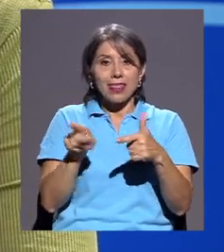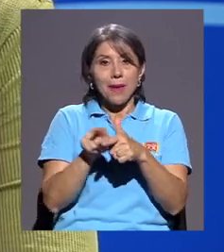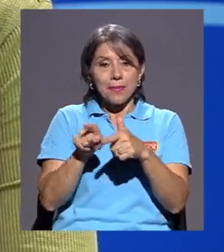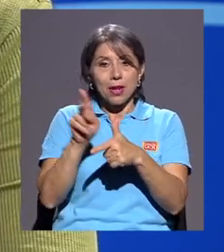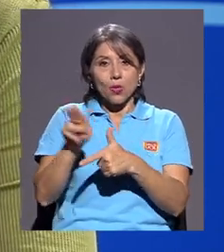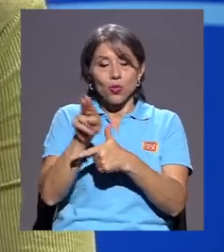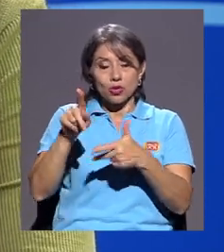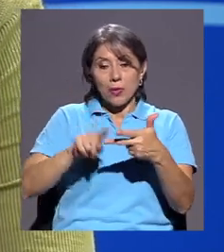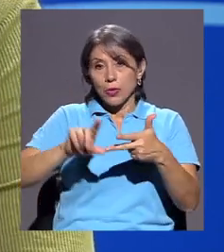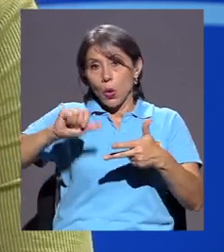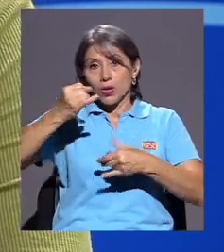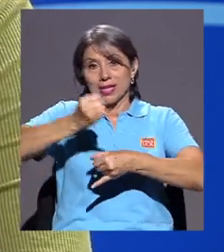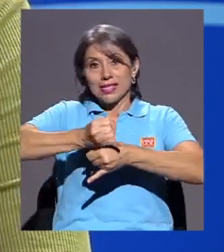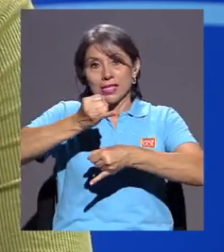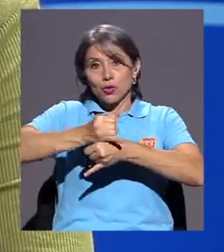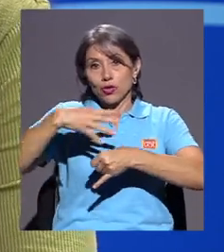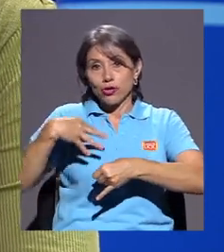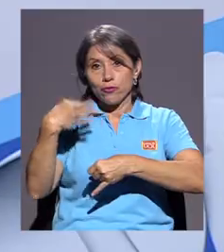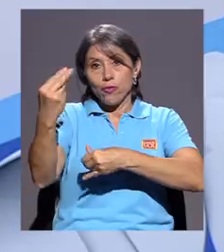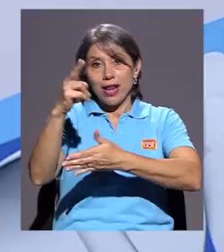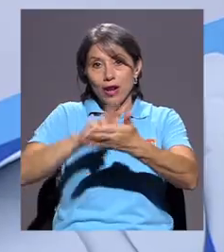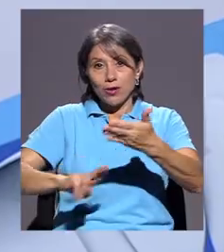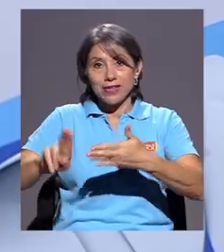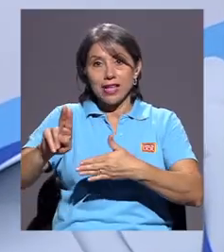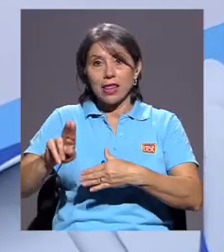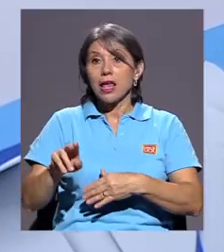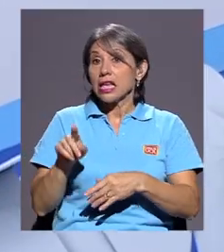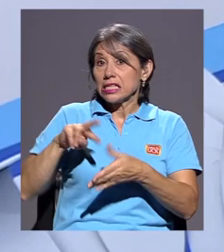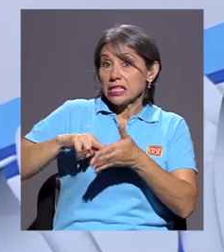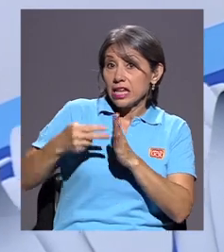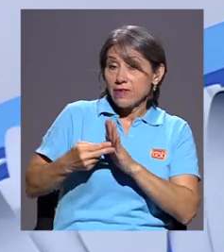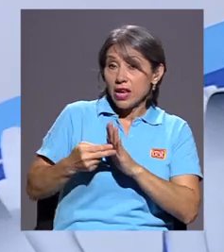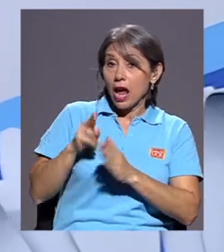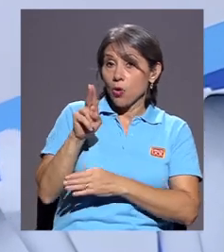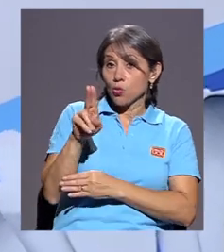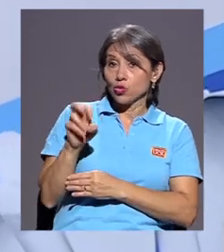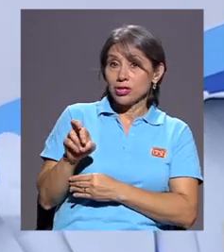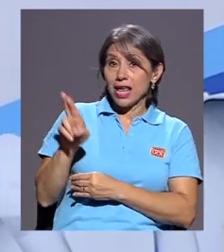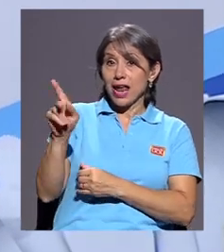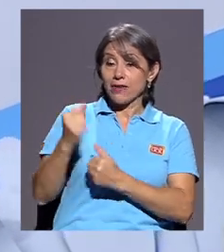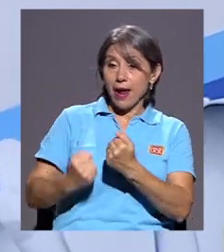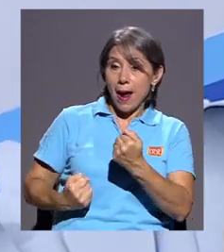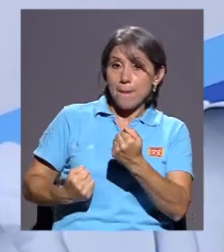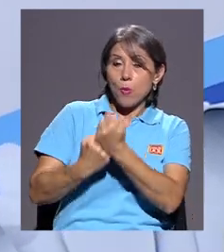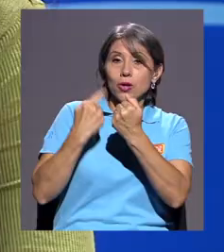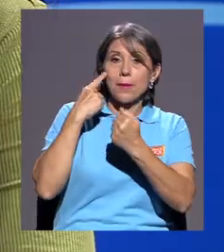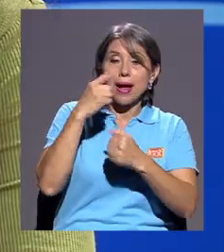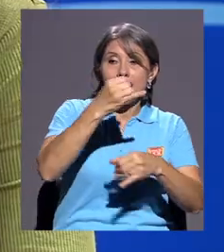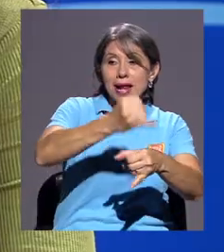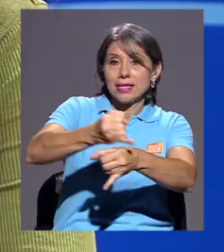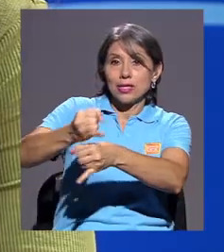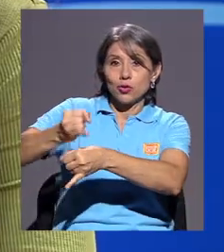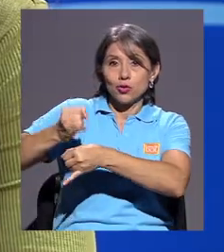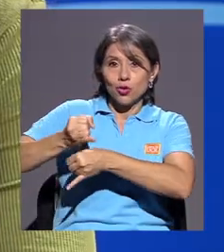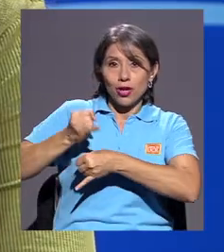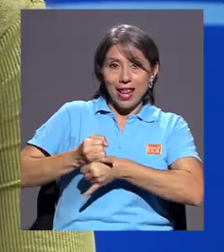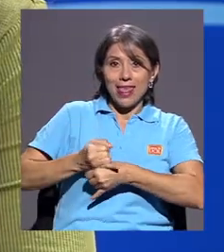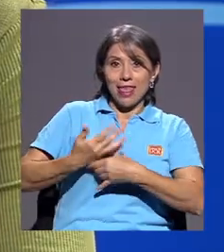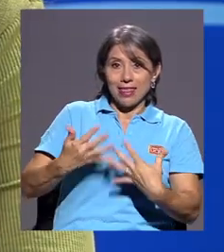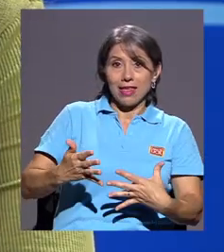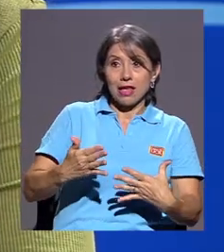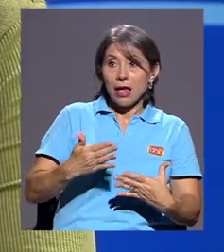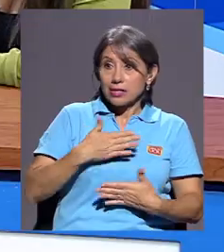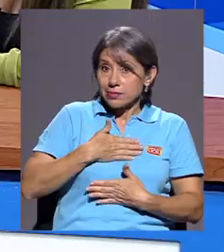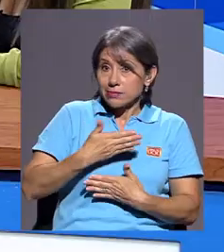diferentes instancias fuera de la universidad, por ejemplo. Funciona entonces como un aporte UCR a la institucionalidad pública que puede usar el mismo